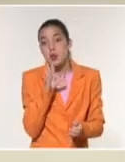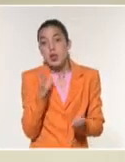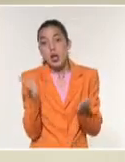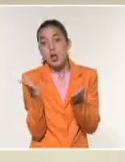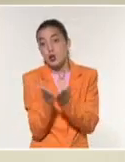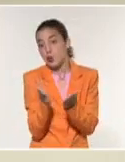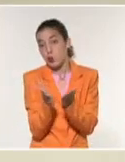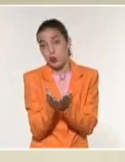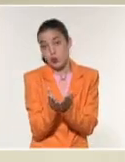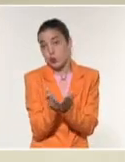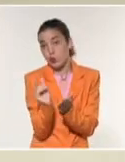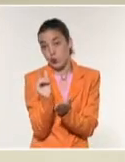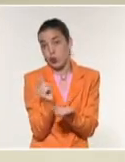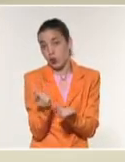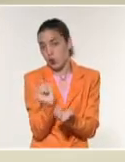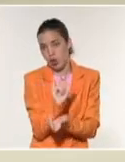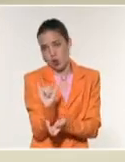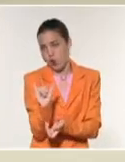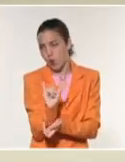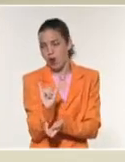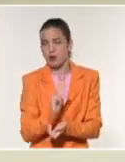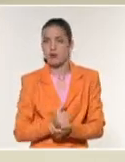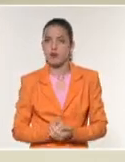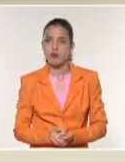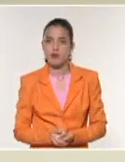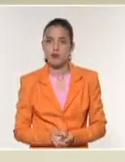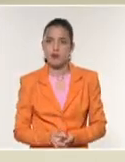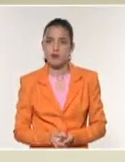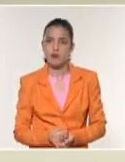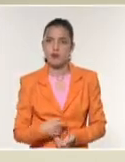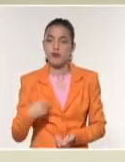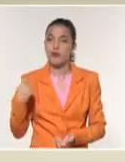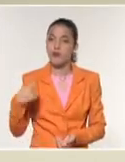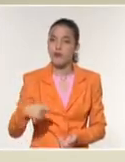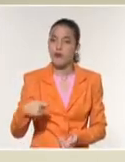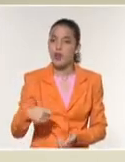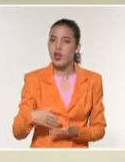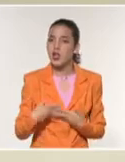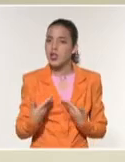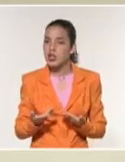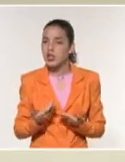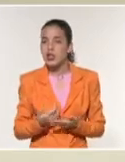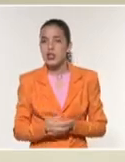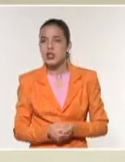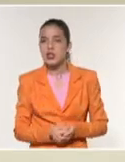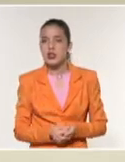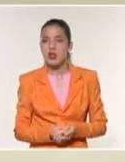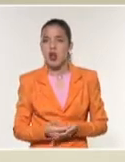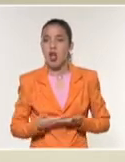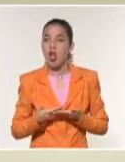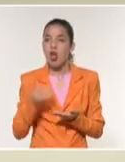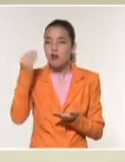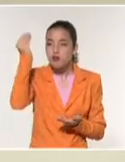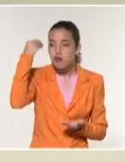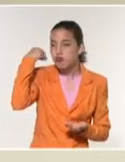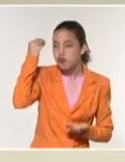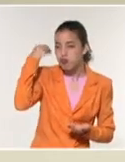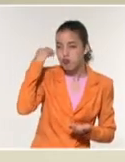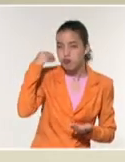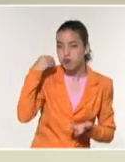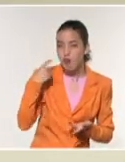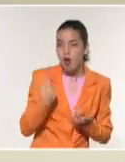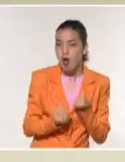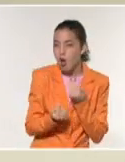refleja tanto ambas posibilidades. El tribunal, por su parte, también le da a conocer cuáles son